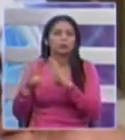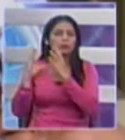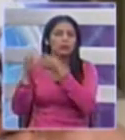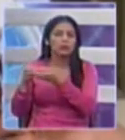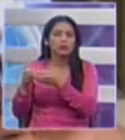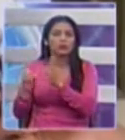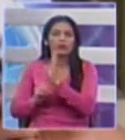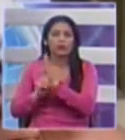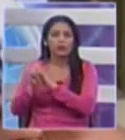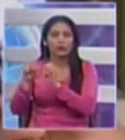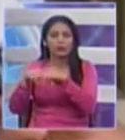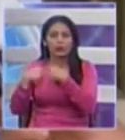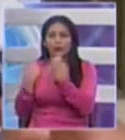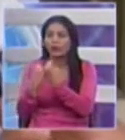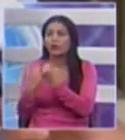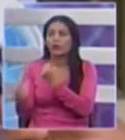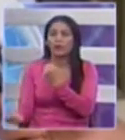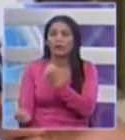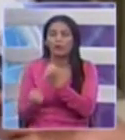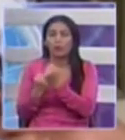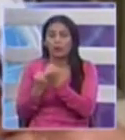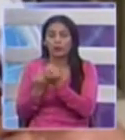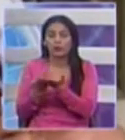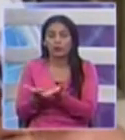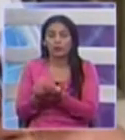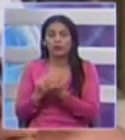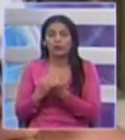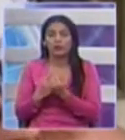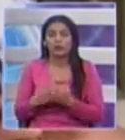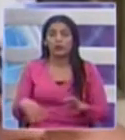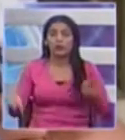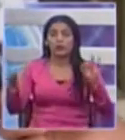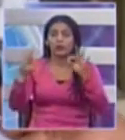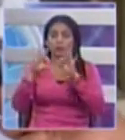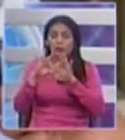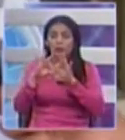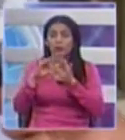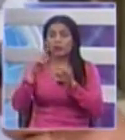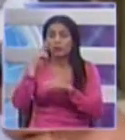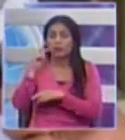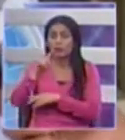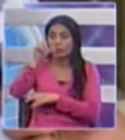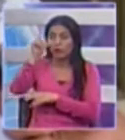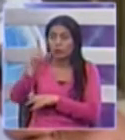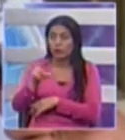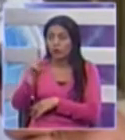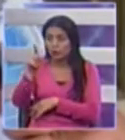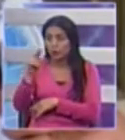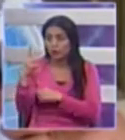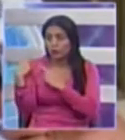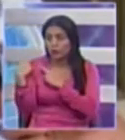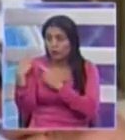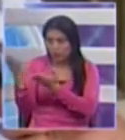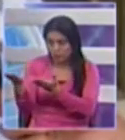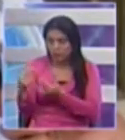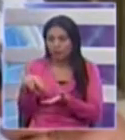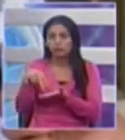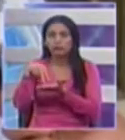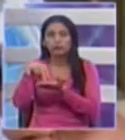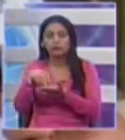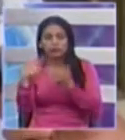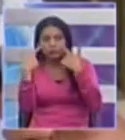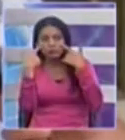de participación ciudadana la solicitud de que el consejo acredite la veeduría y que les permita de esta manera poder acceder a toda la información